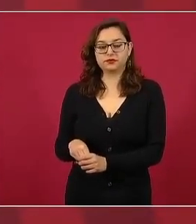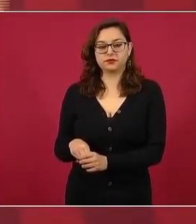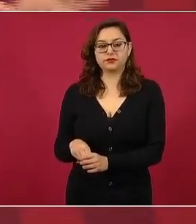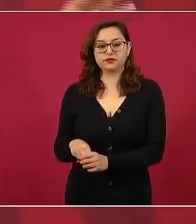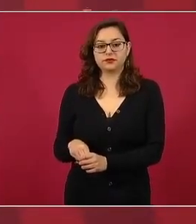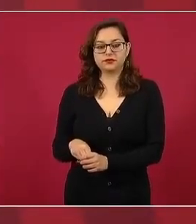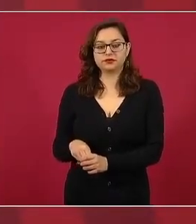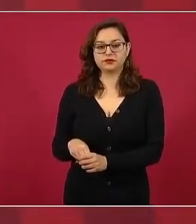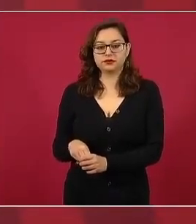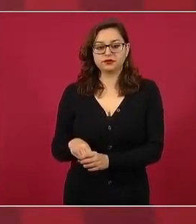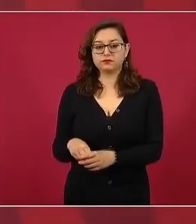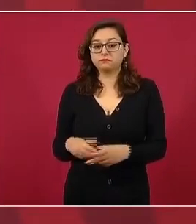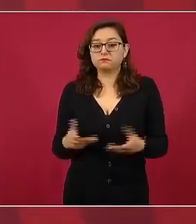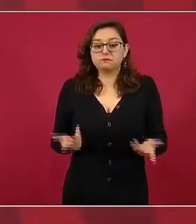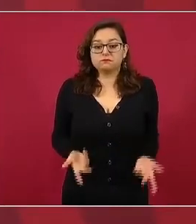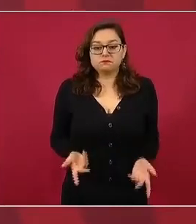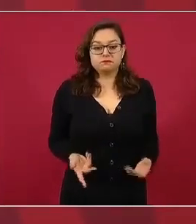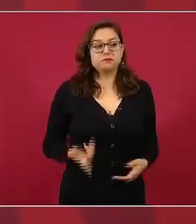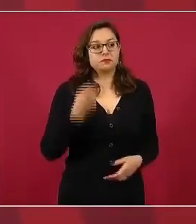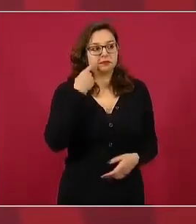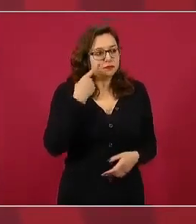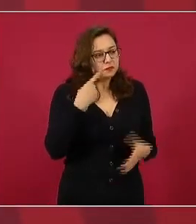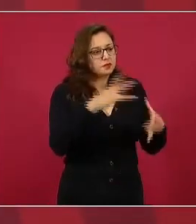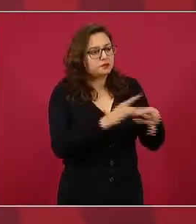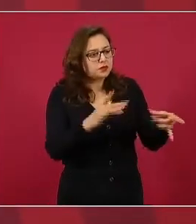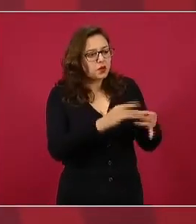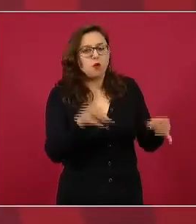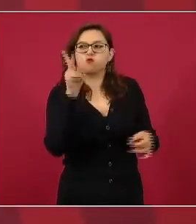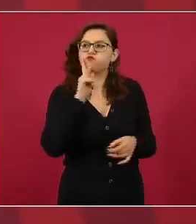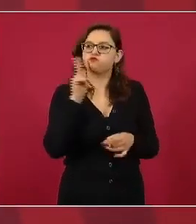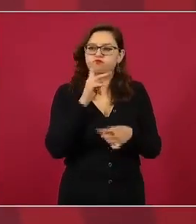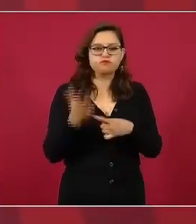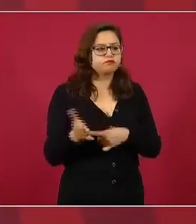no entienden nada, ¿eh? Esto lo saben